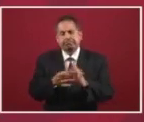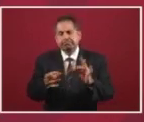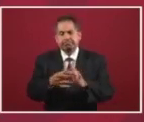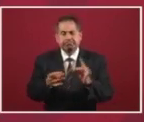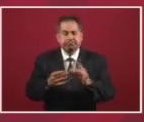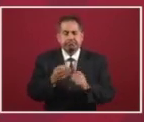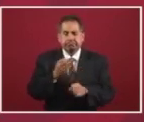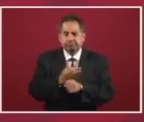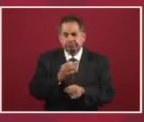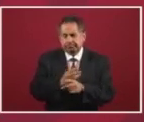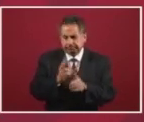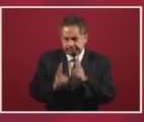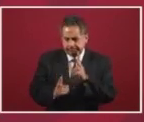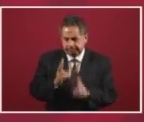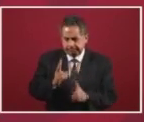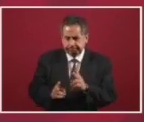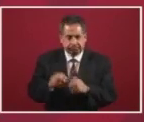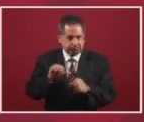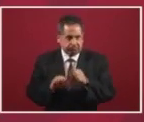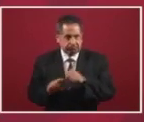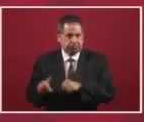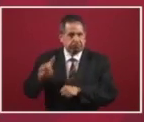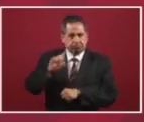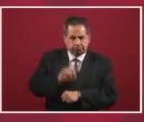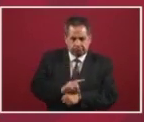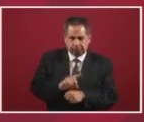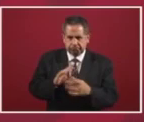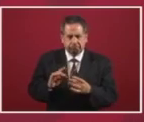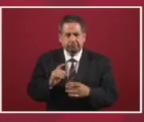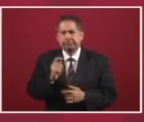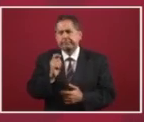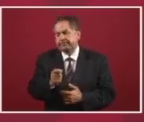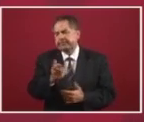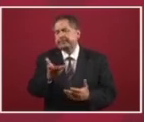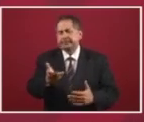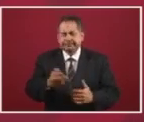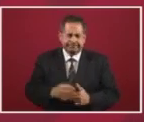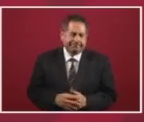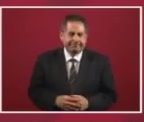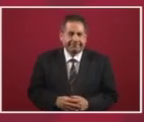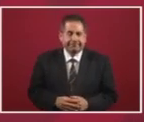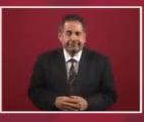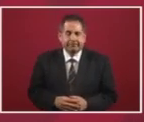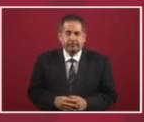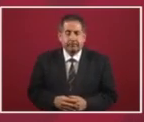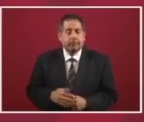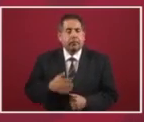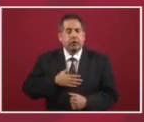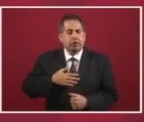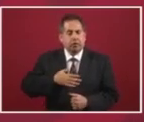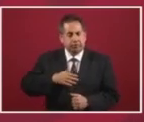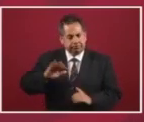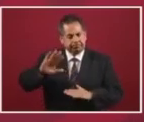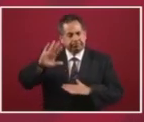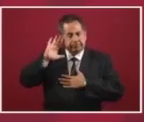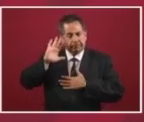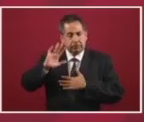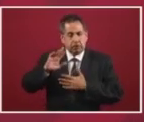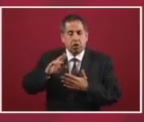tratar el día de hoy es lo de mi compromiso de no